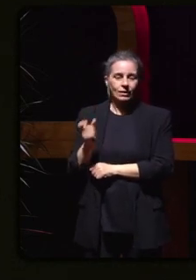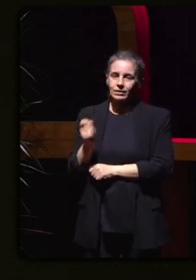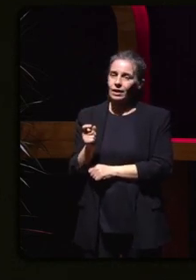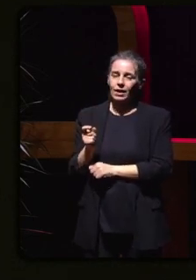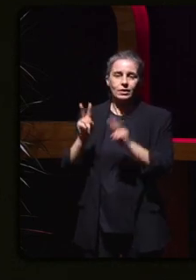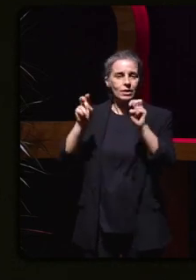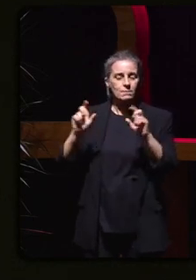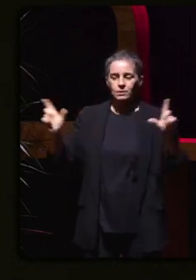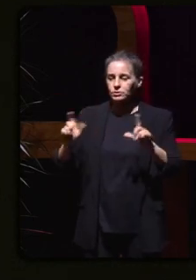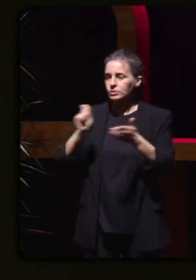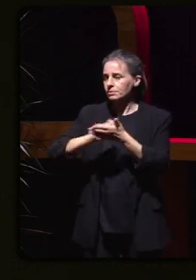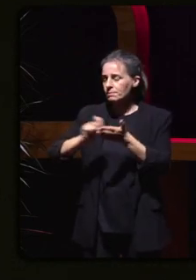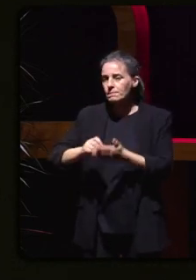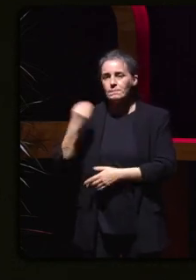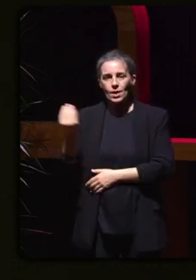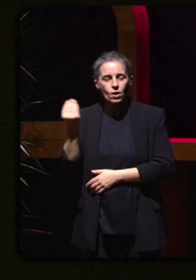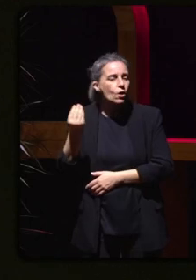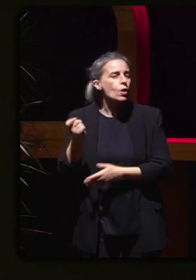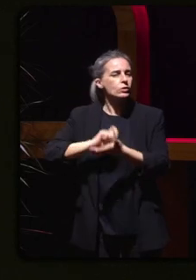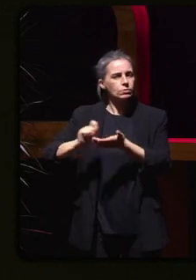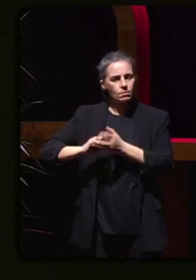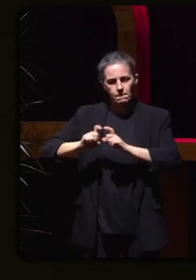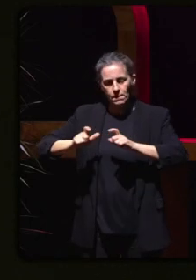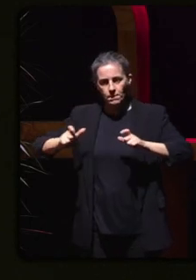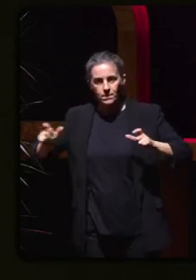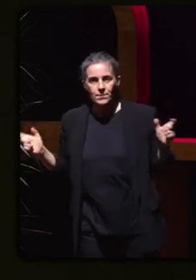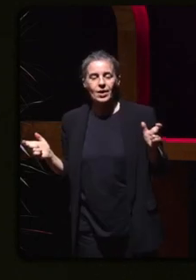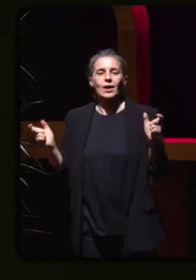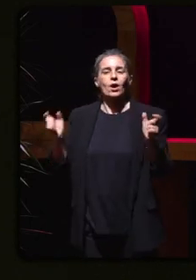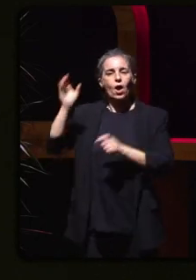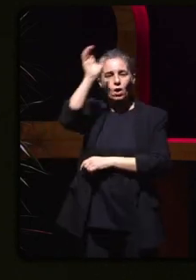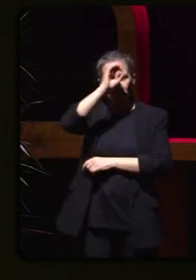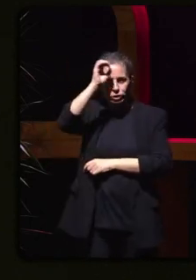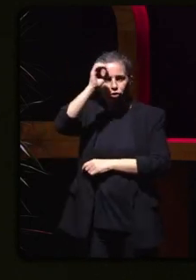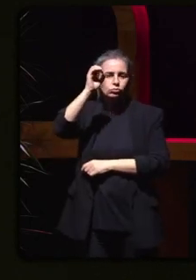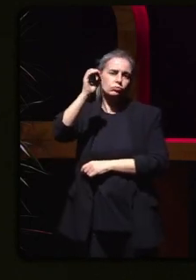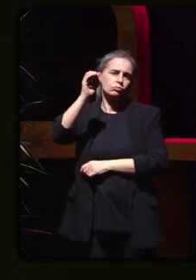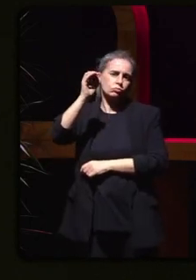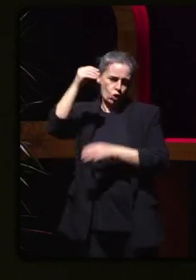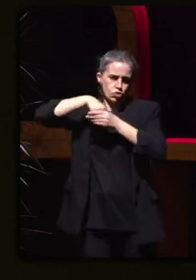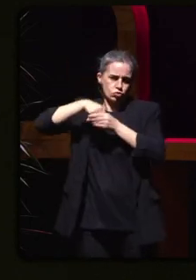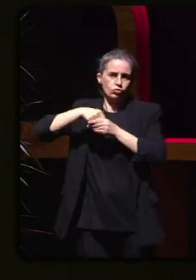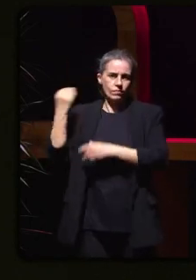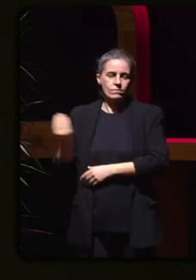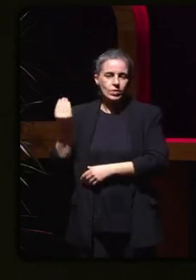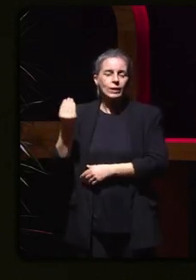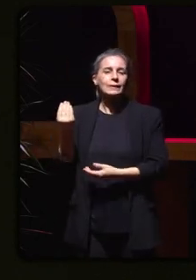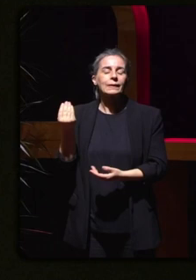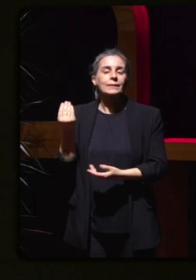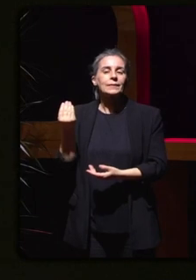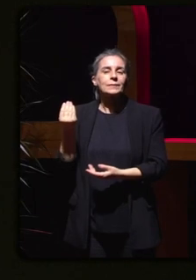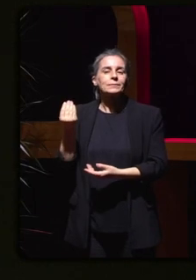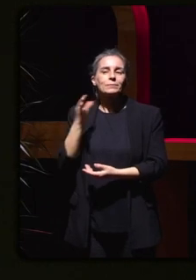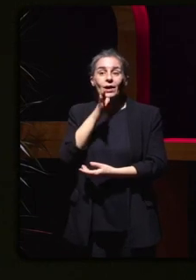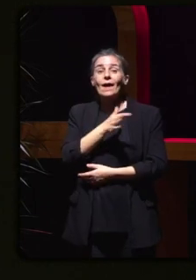de televisión cada vez se escribe más sobre televisión cada vez se opina con más conocimiento de causa sobre la televisión porque creo que además